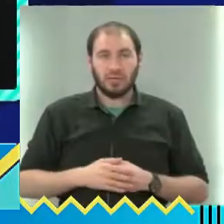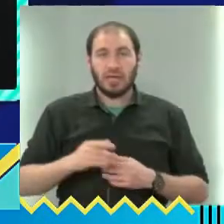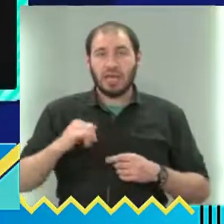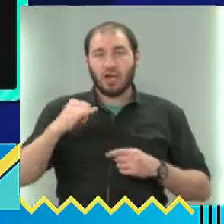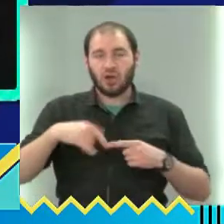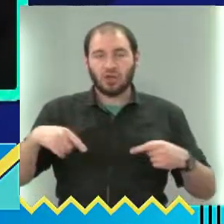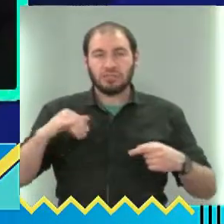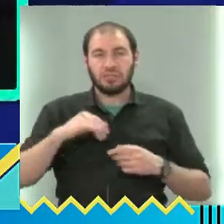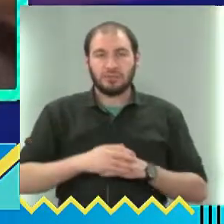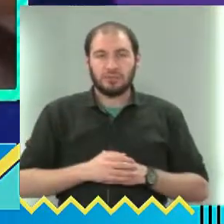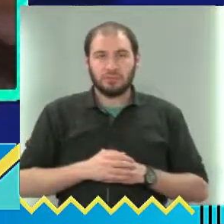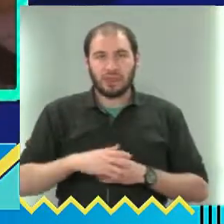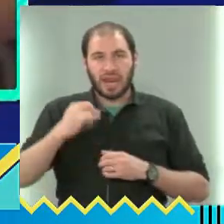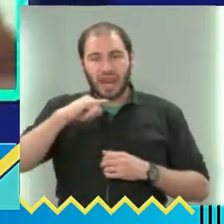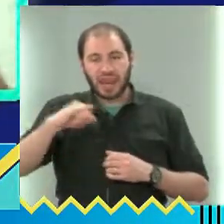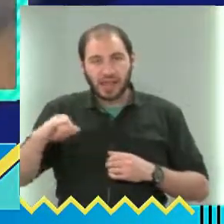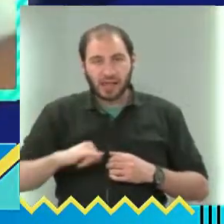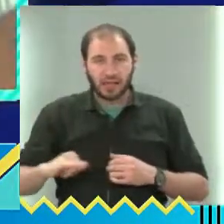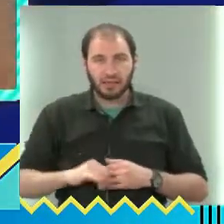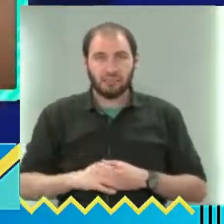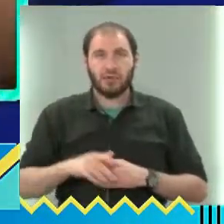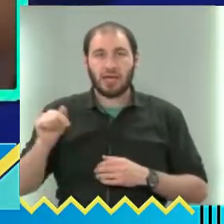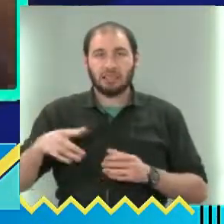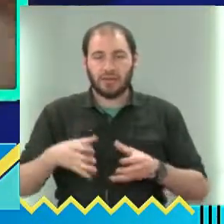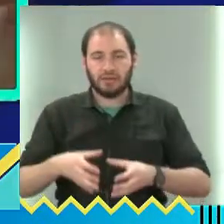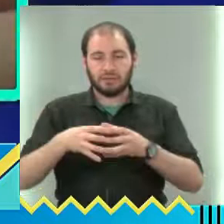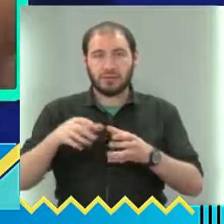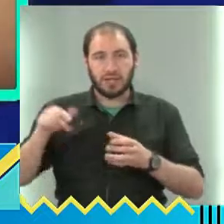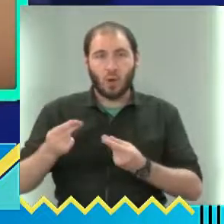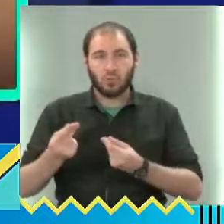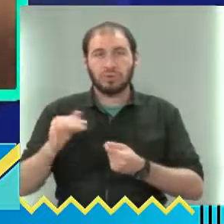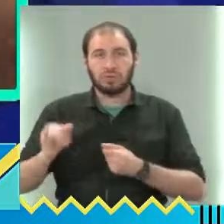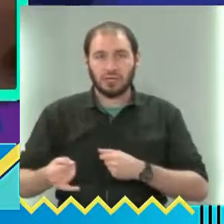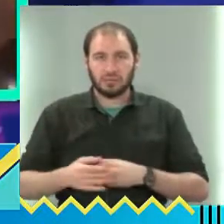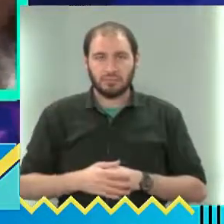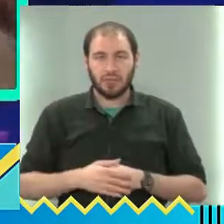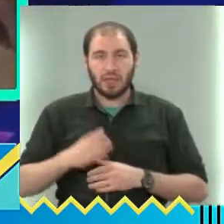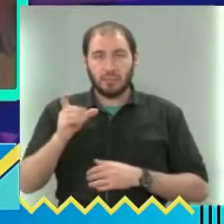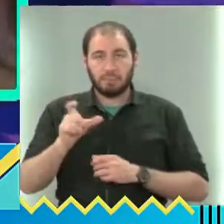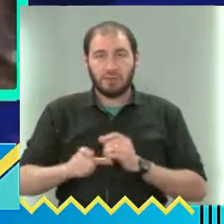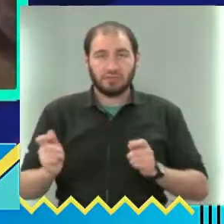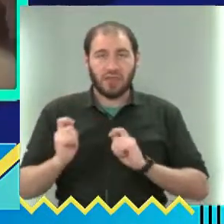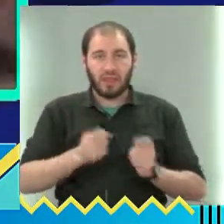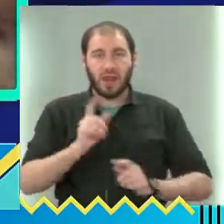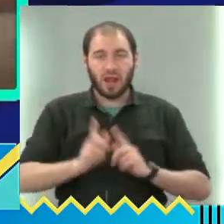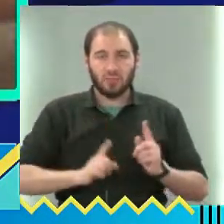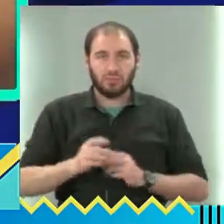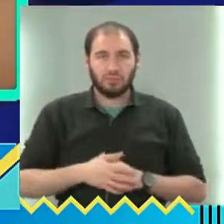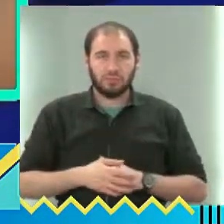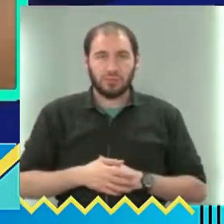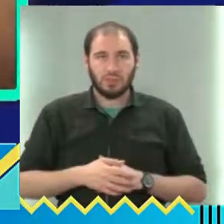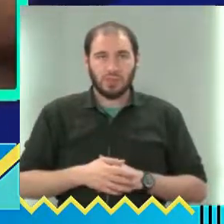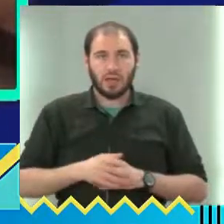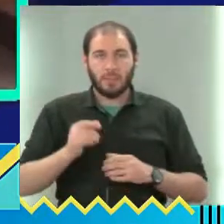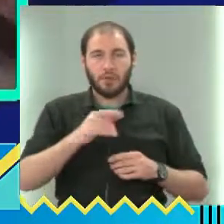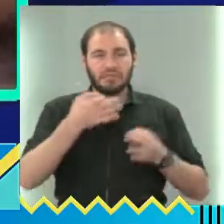por supuesto, de todo negativo, esa unidad sí es utilizada. Hay donantes en los que, por más que